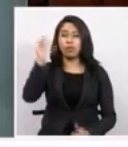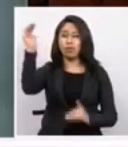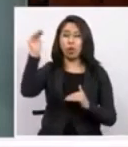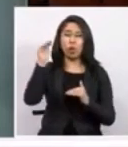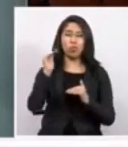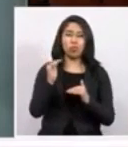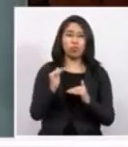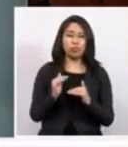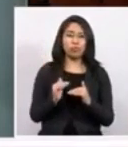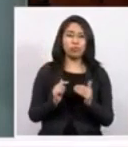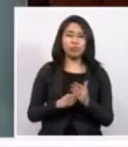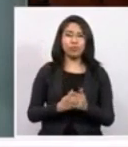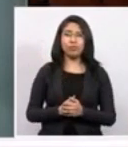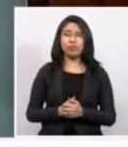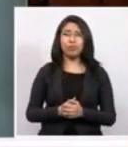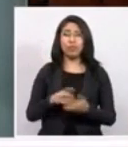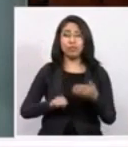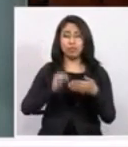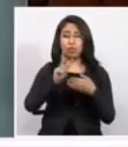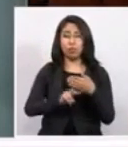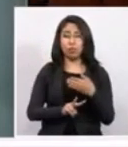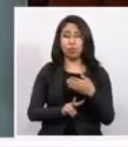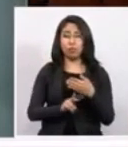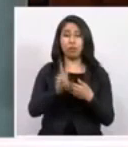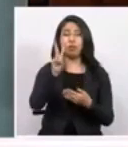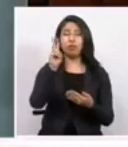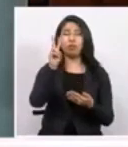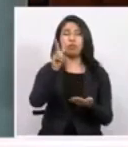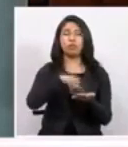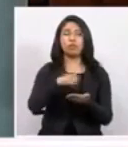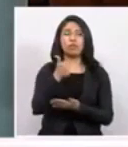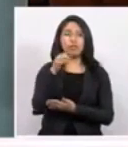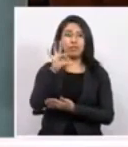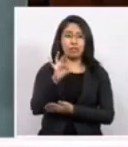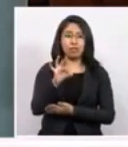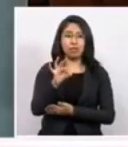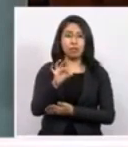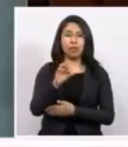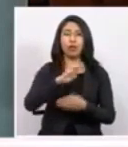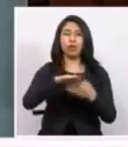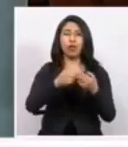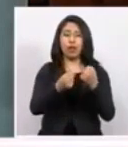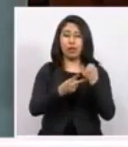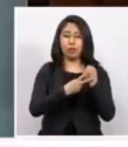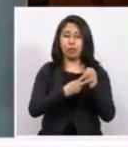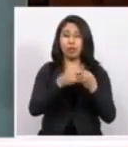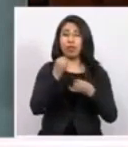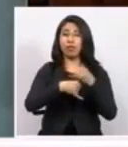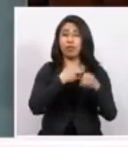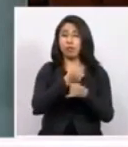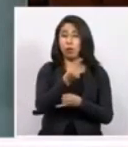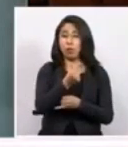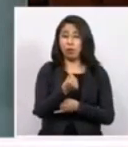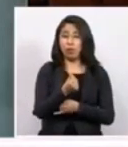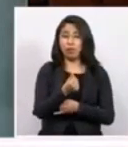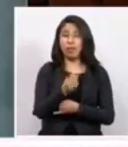aproximadamente. A noviembre de 2019, las reservas internacionales se situaban